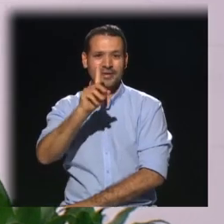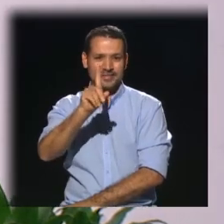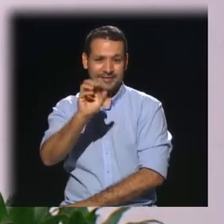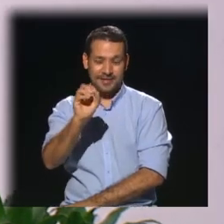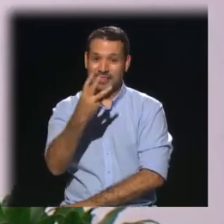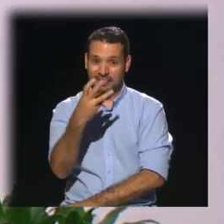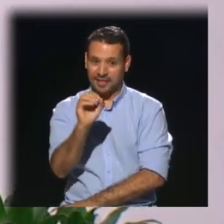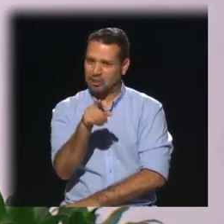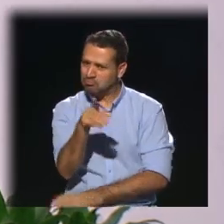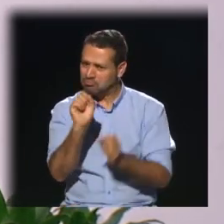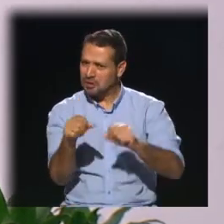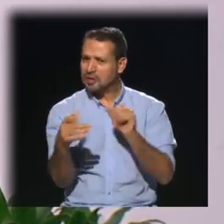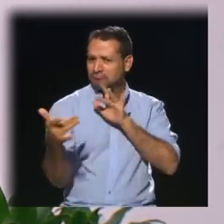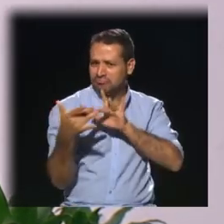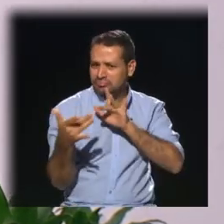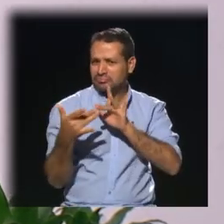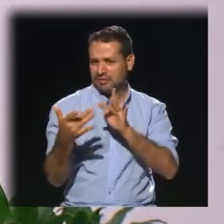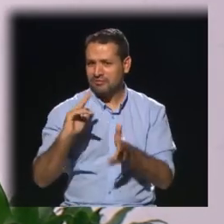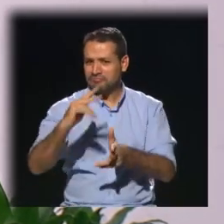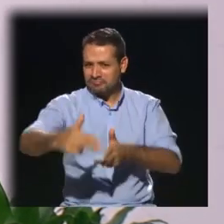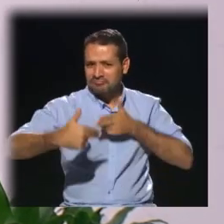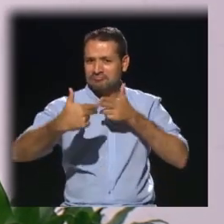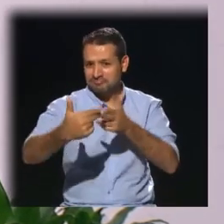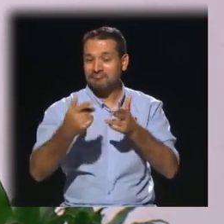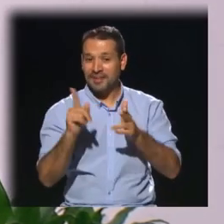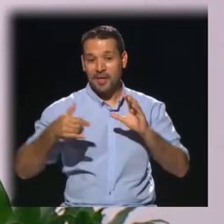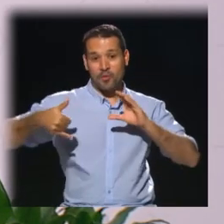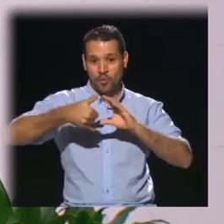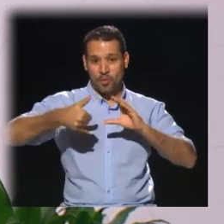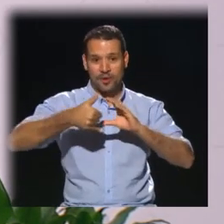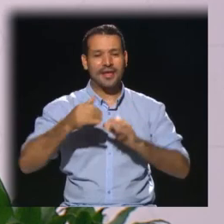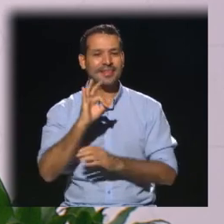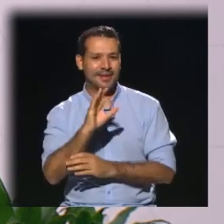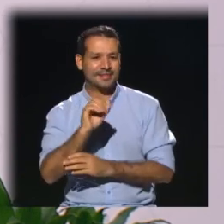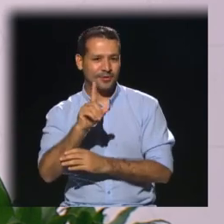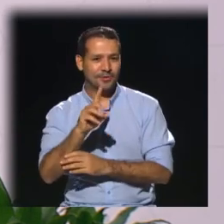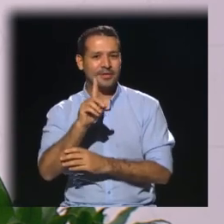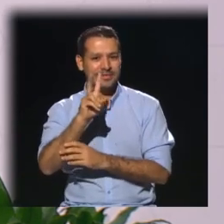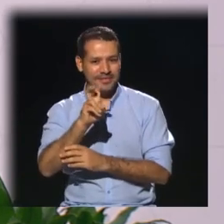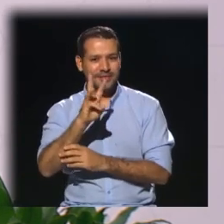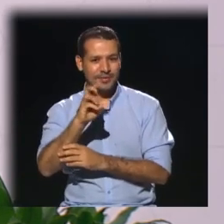268-6030, nos pueden marcar y compartir con nosotros, y además tenemos también nuestra línea de WhatsApp